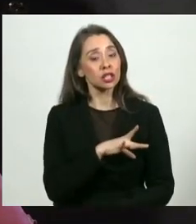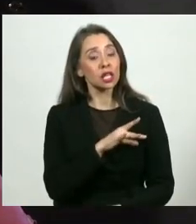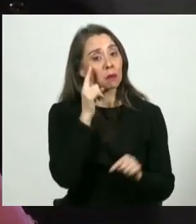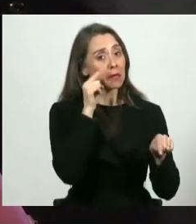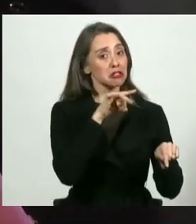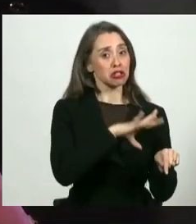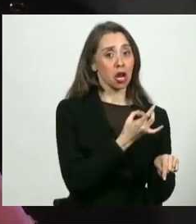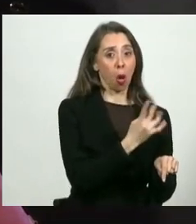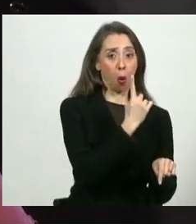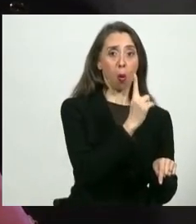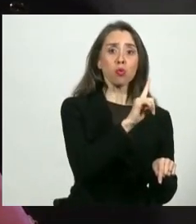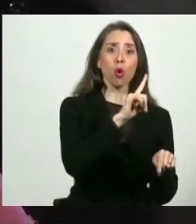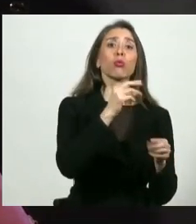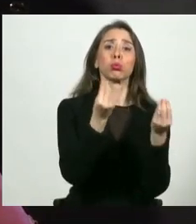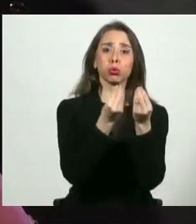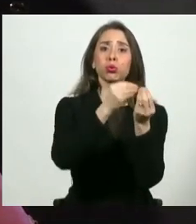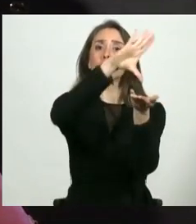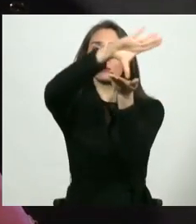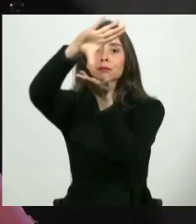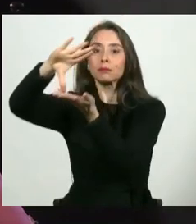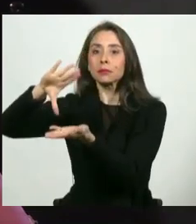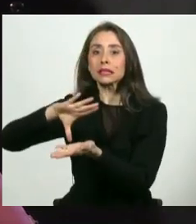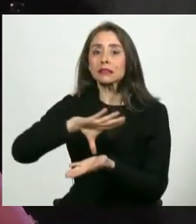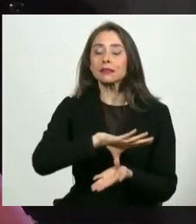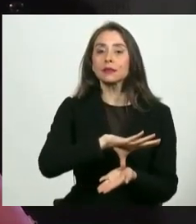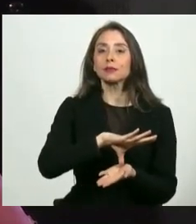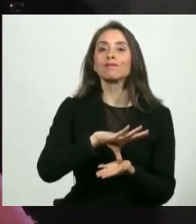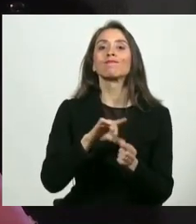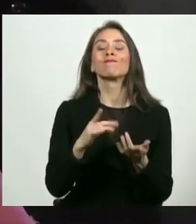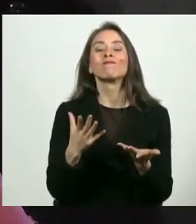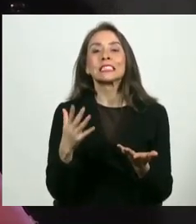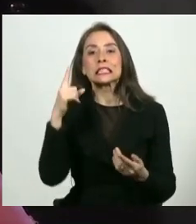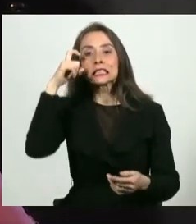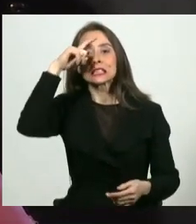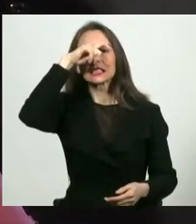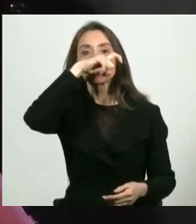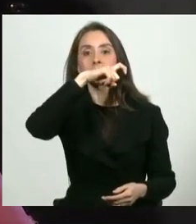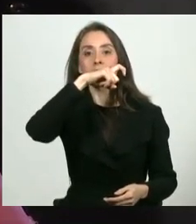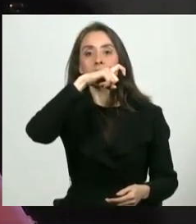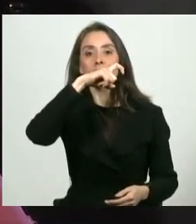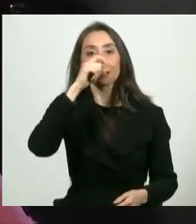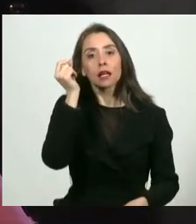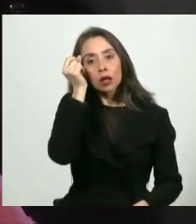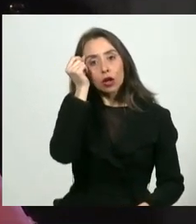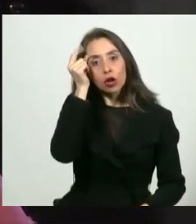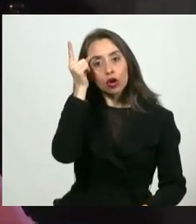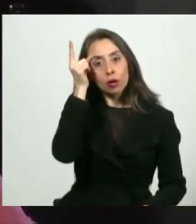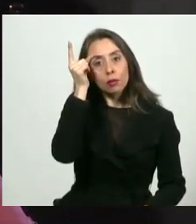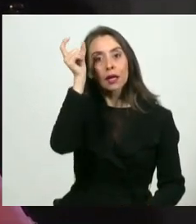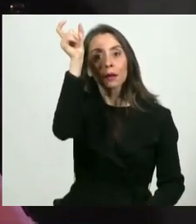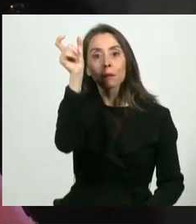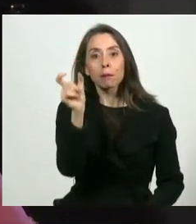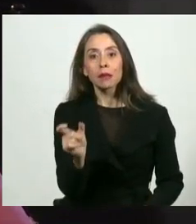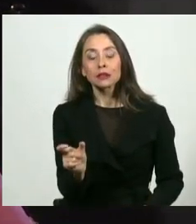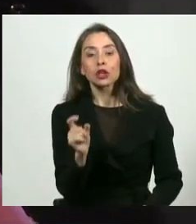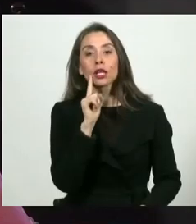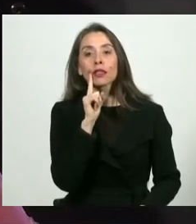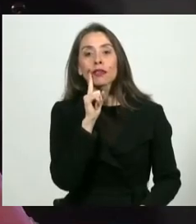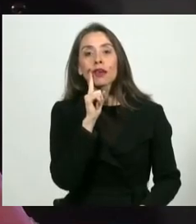Chile, sino en muchos países, es esta dificultad para entender a las personas con